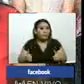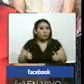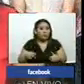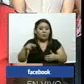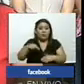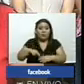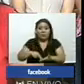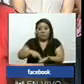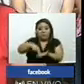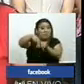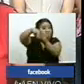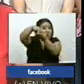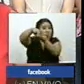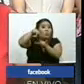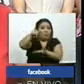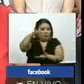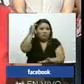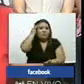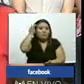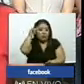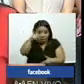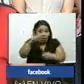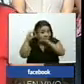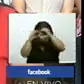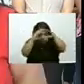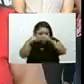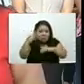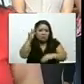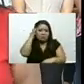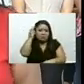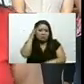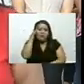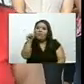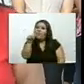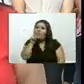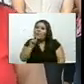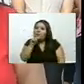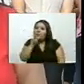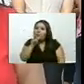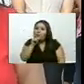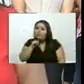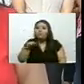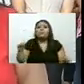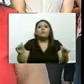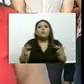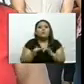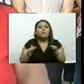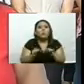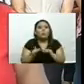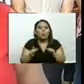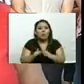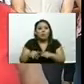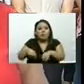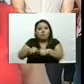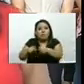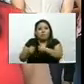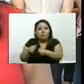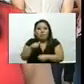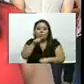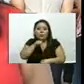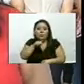ascensores, no sirven, a ustedes les consta como medio. Los baños también no están en buenas